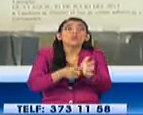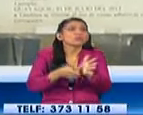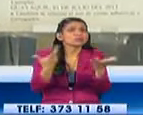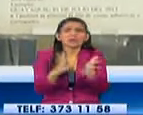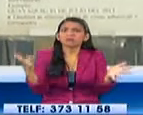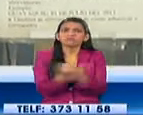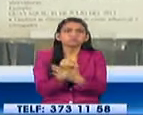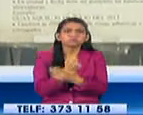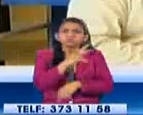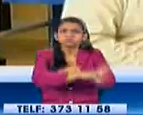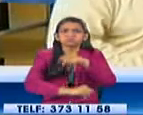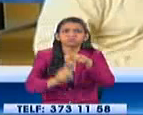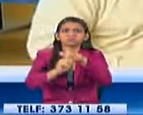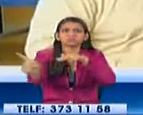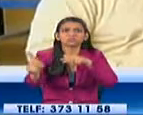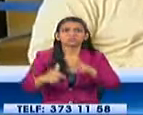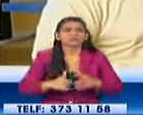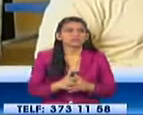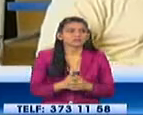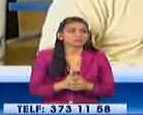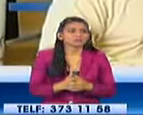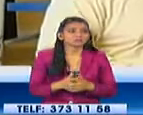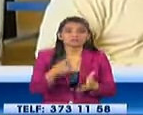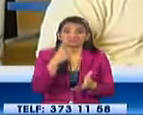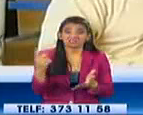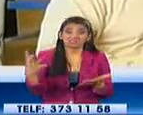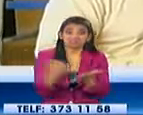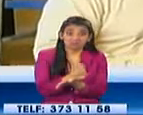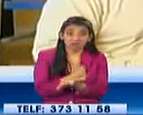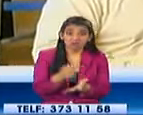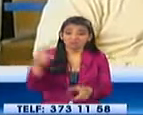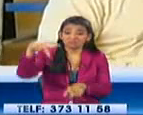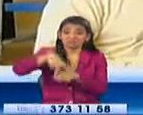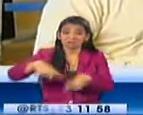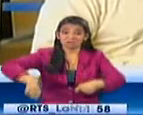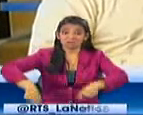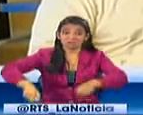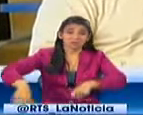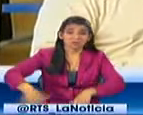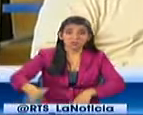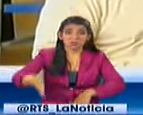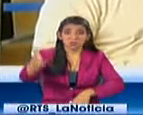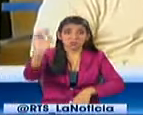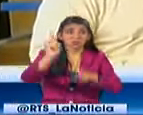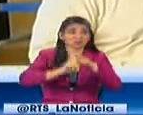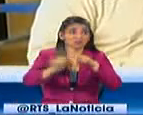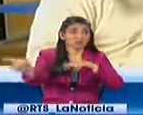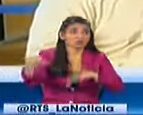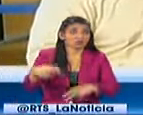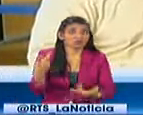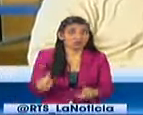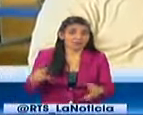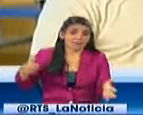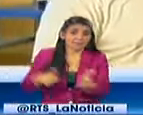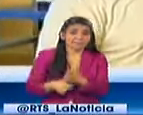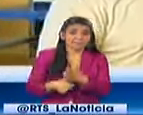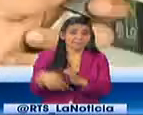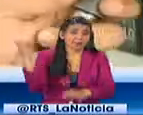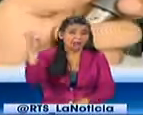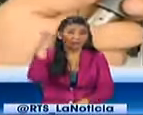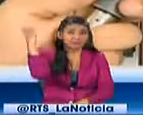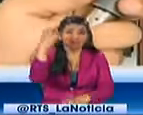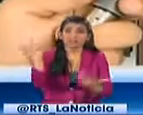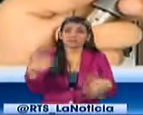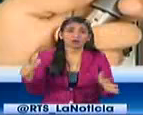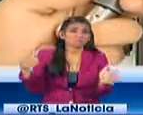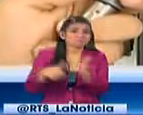el botín y huir. Se subió a la moto y se fue por el callejón 16. La cajera apretó el botón de pánico, pero igualmente lo apretó cuando